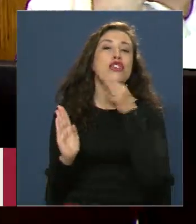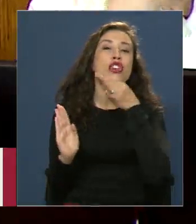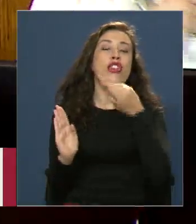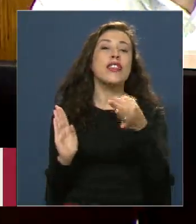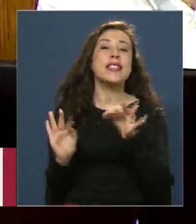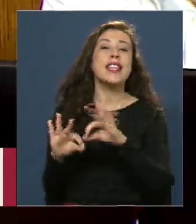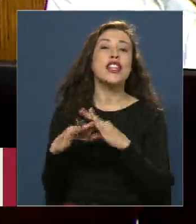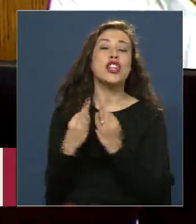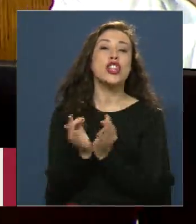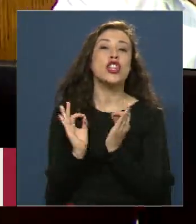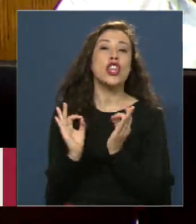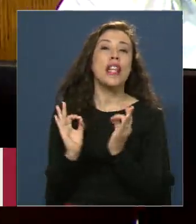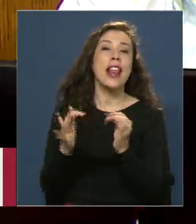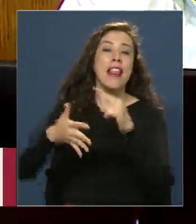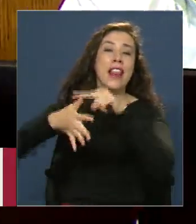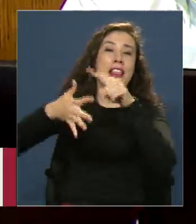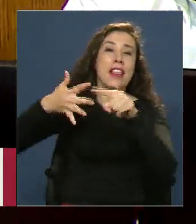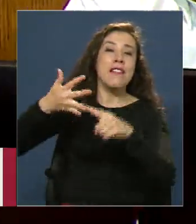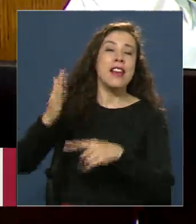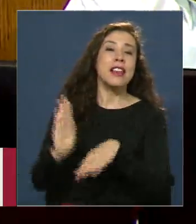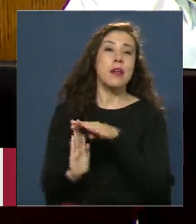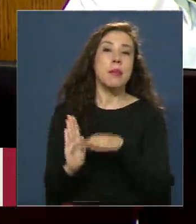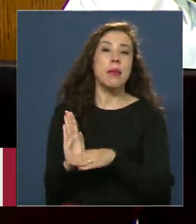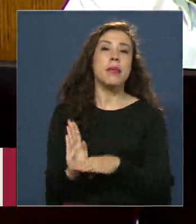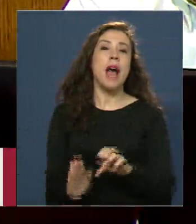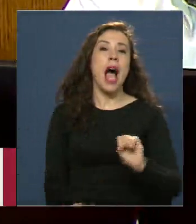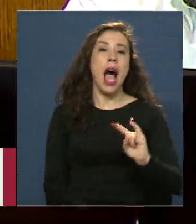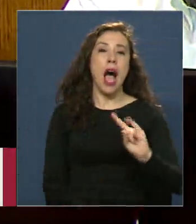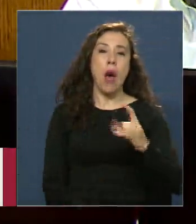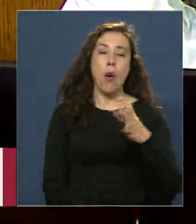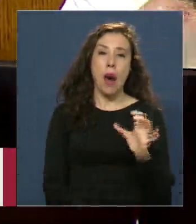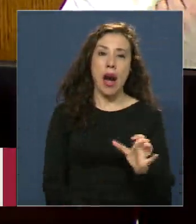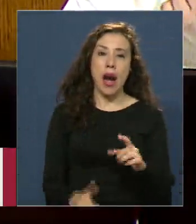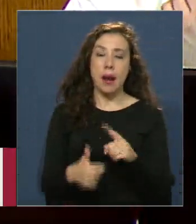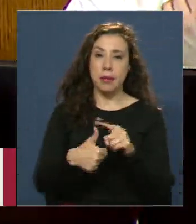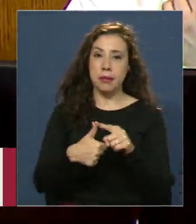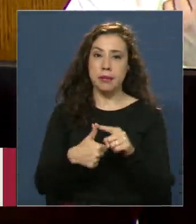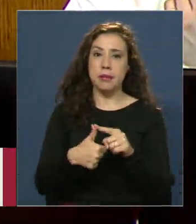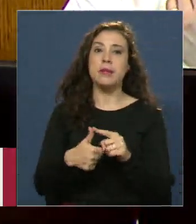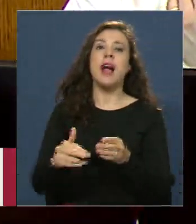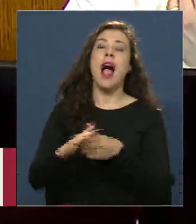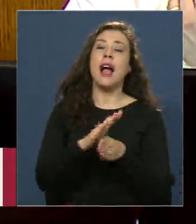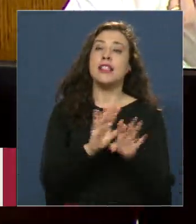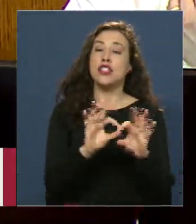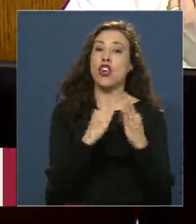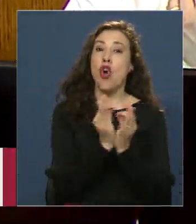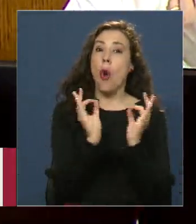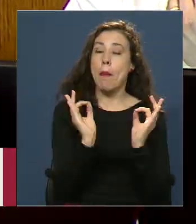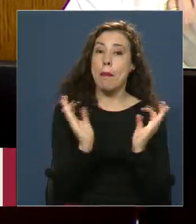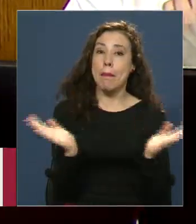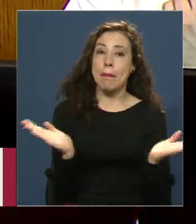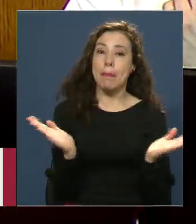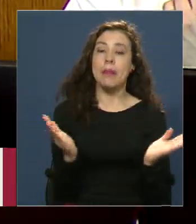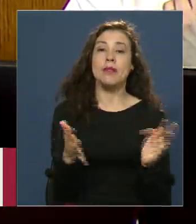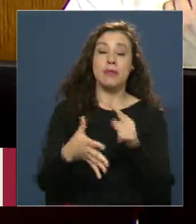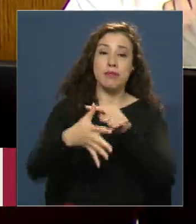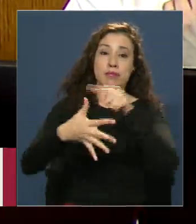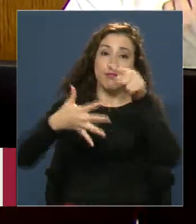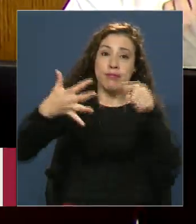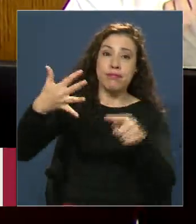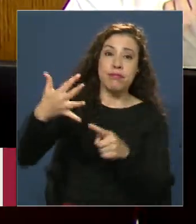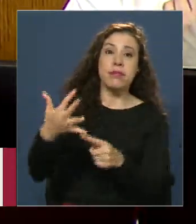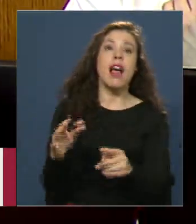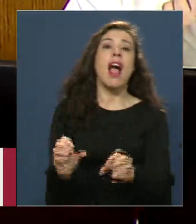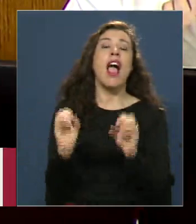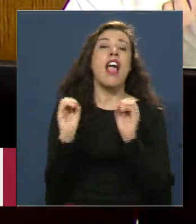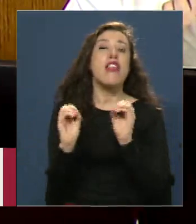la totalidad de los programas, desde el AUGE, programa de acceso universal, a la gratuidad de la